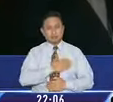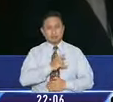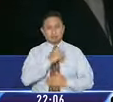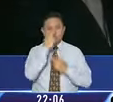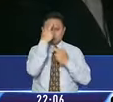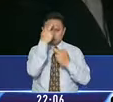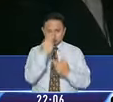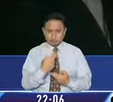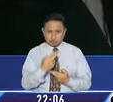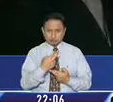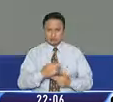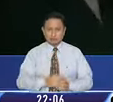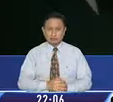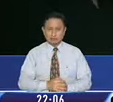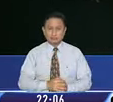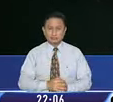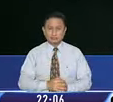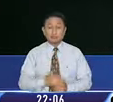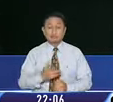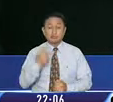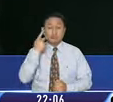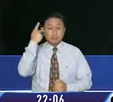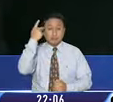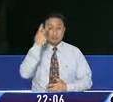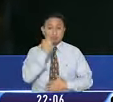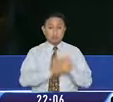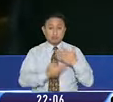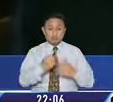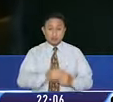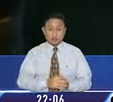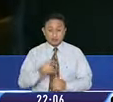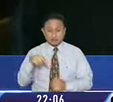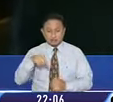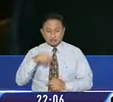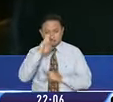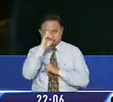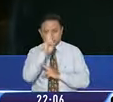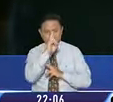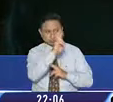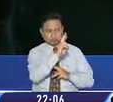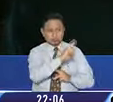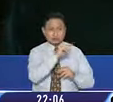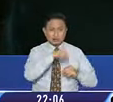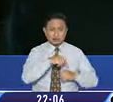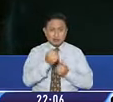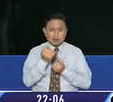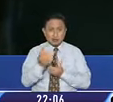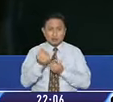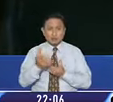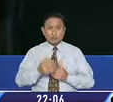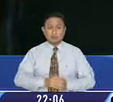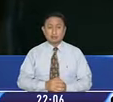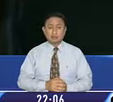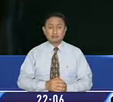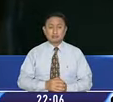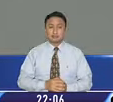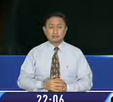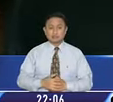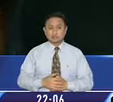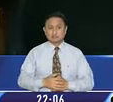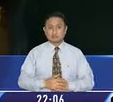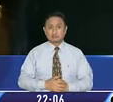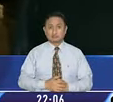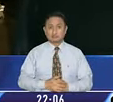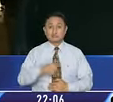respeto. Ya padres, hijos, que necesitan un poco de respeto, que informen, que aquí saben que todo